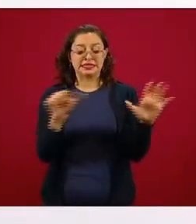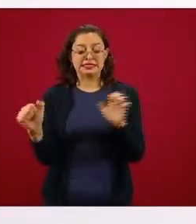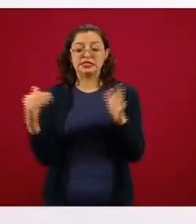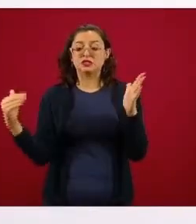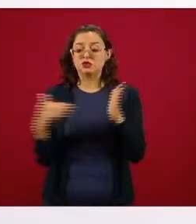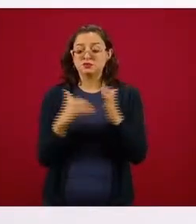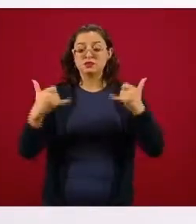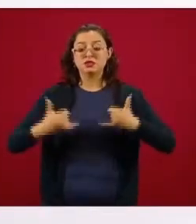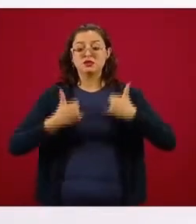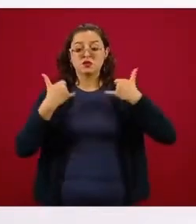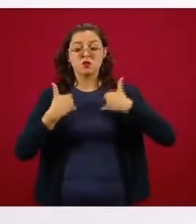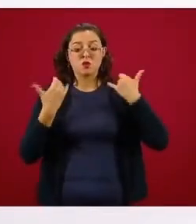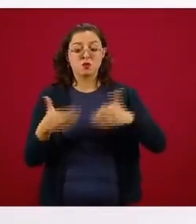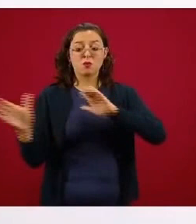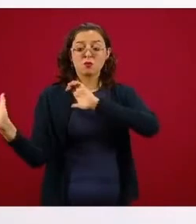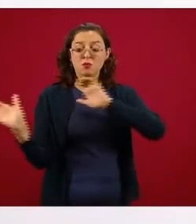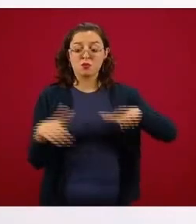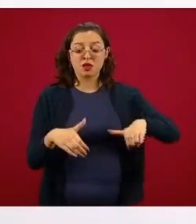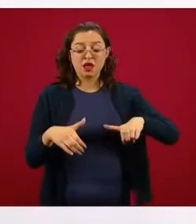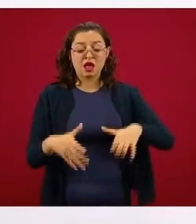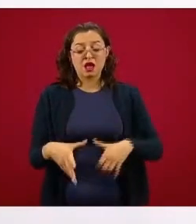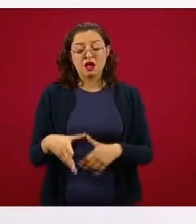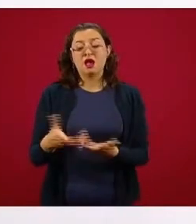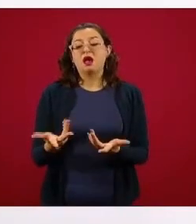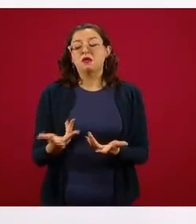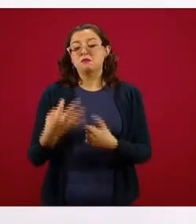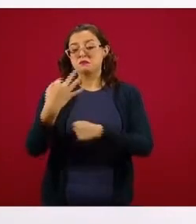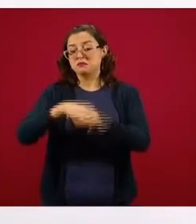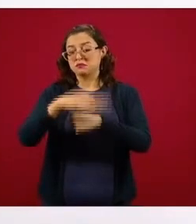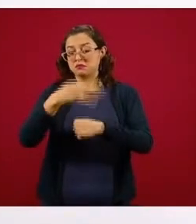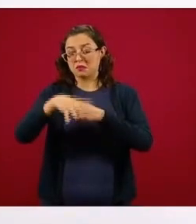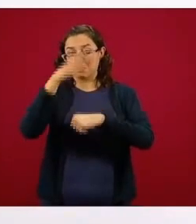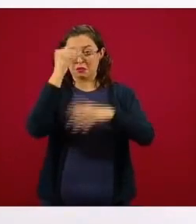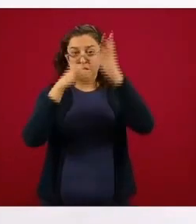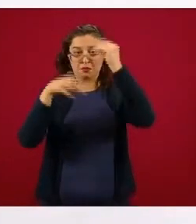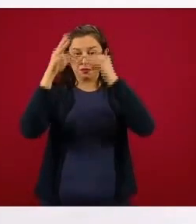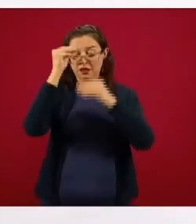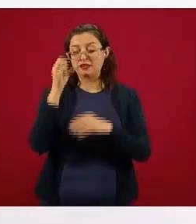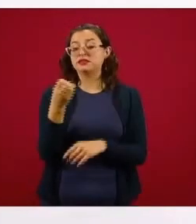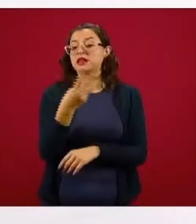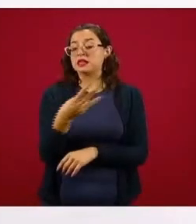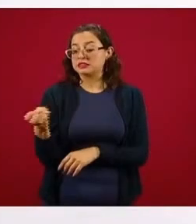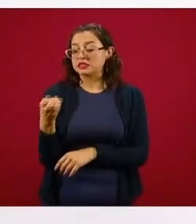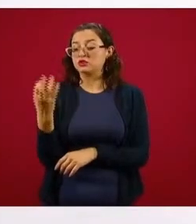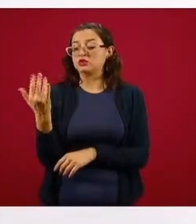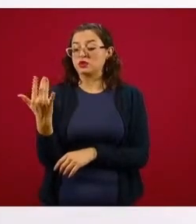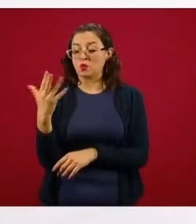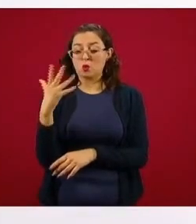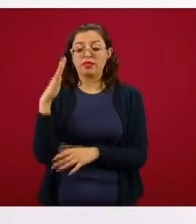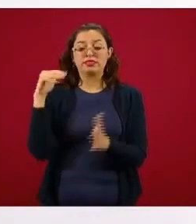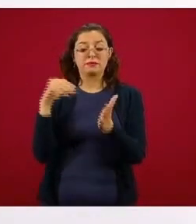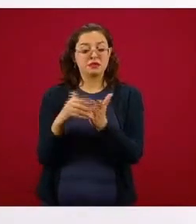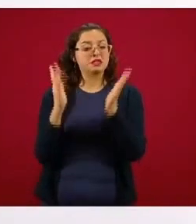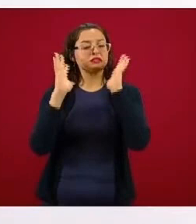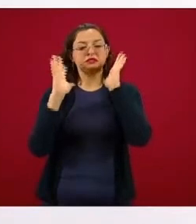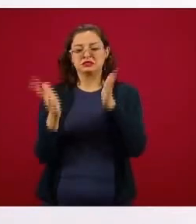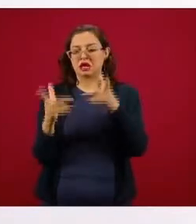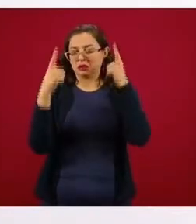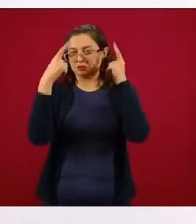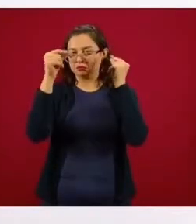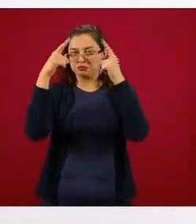están contratados como aprendices y 350,000 han concluido